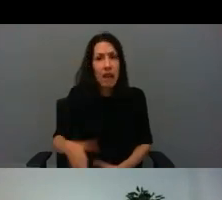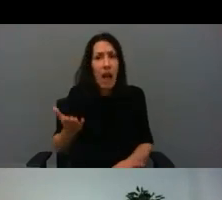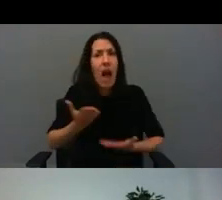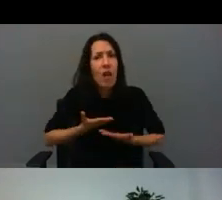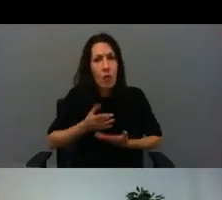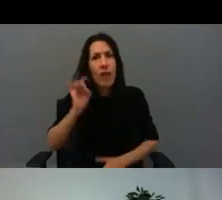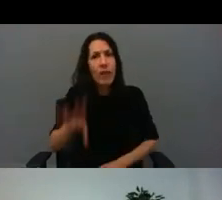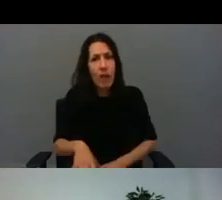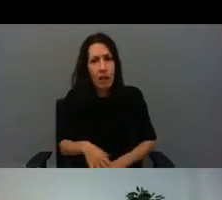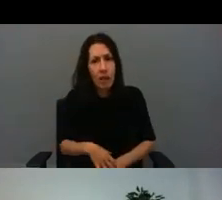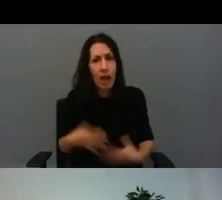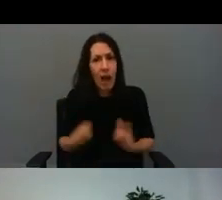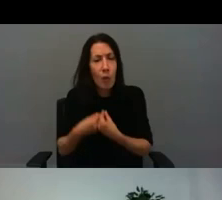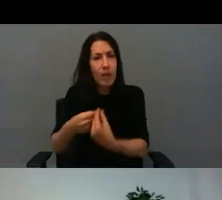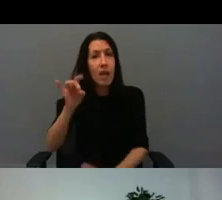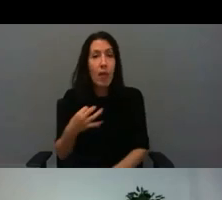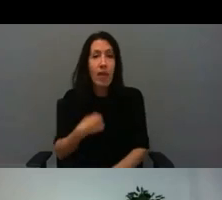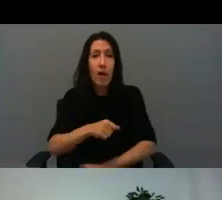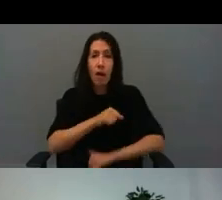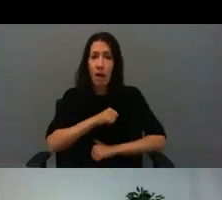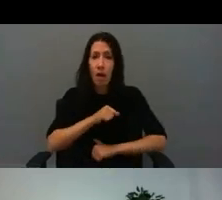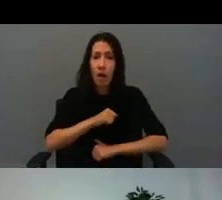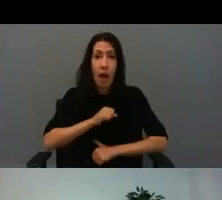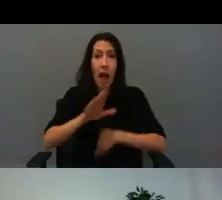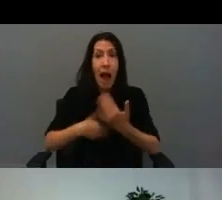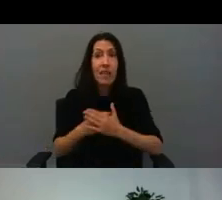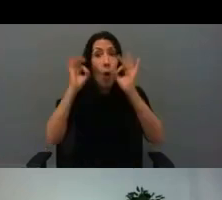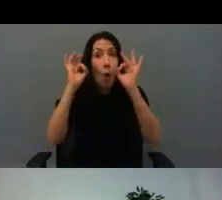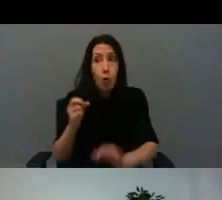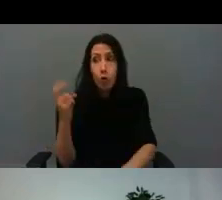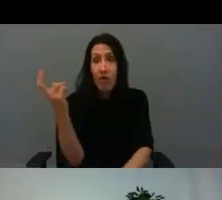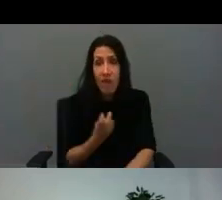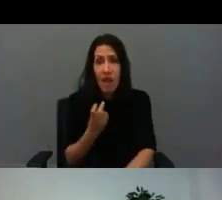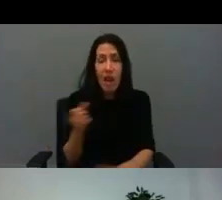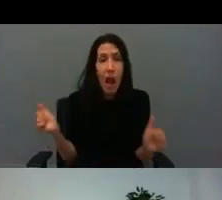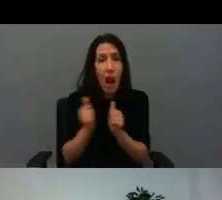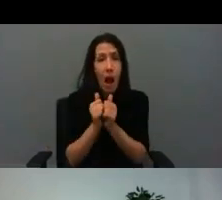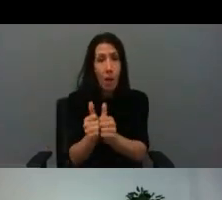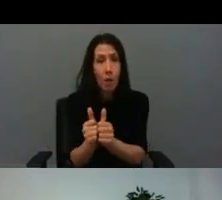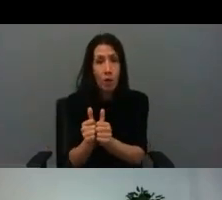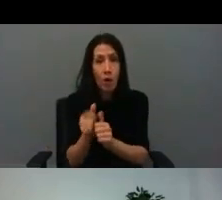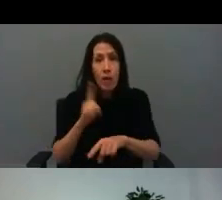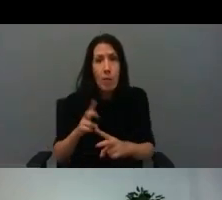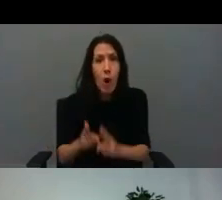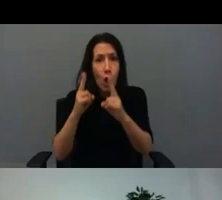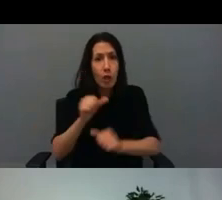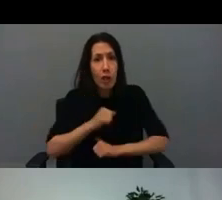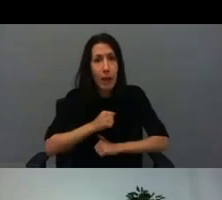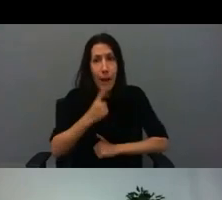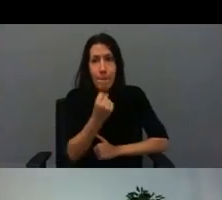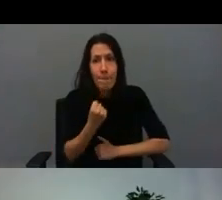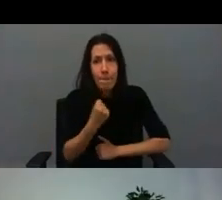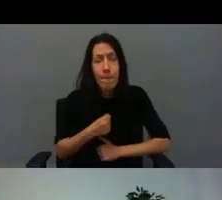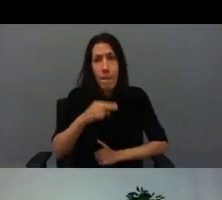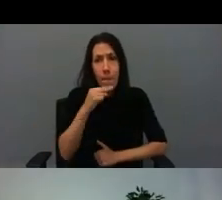¿quién me pone al baño? ¿O tengo que esperar justo a que venga esa persona si no me meo? Entonces,